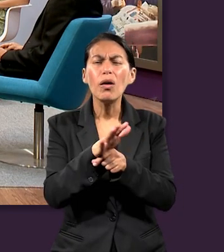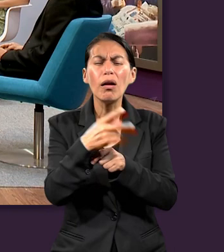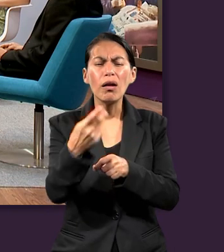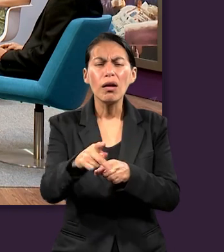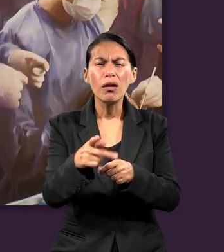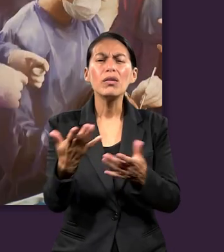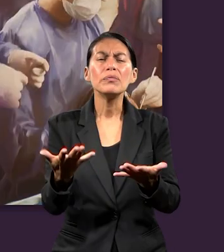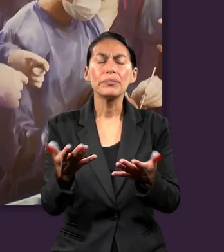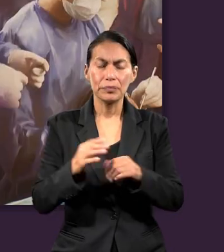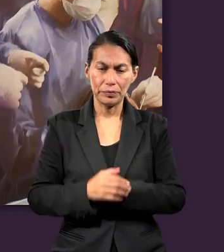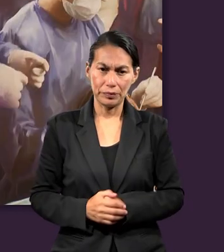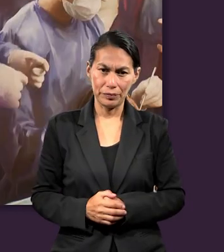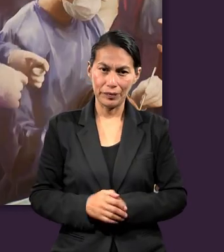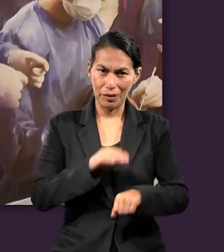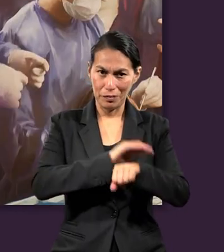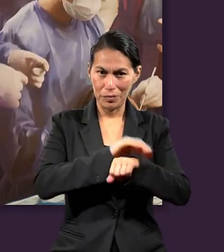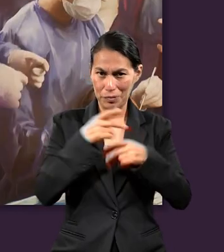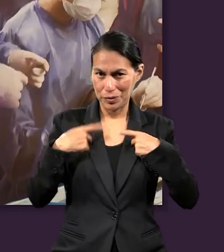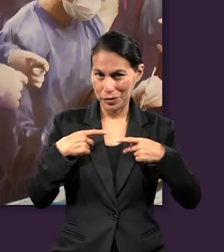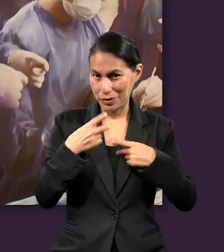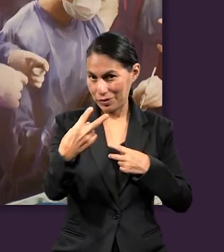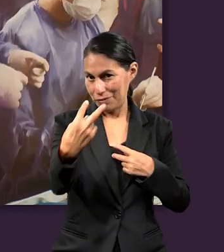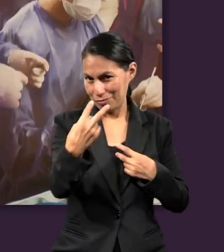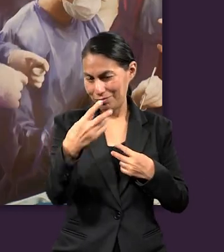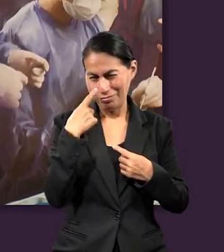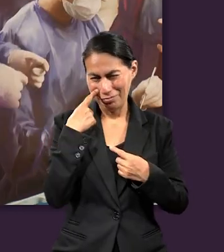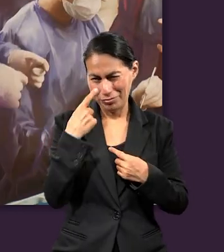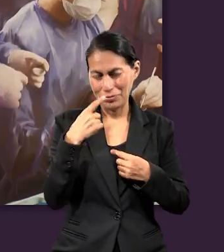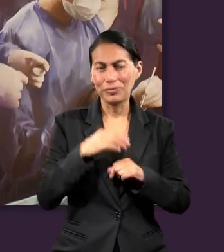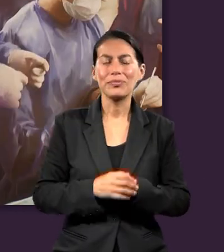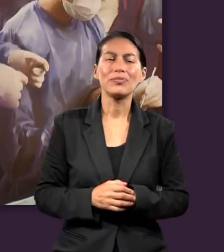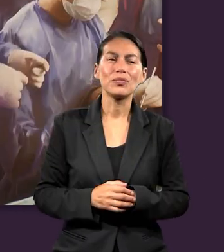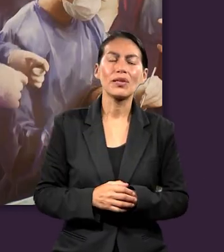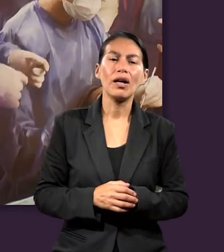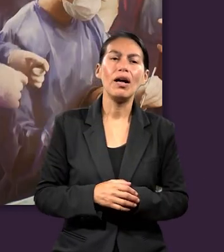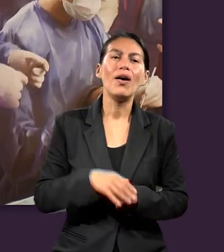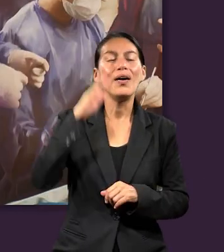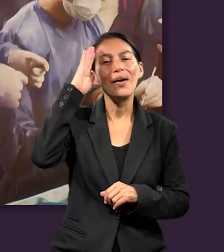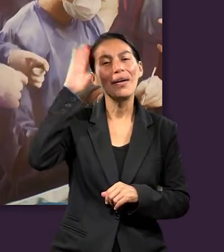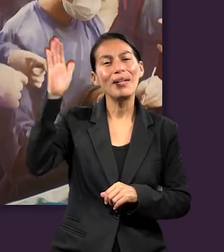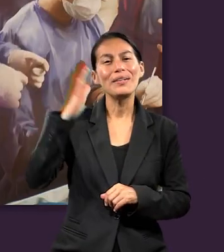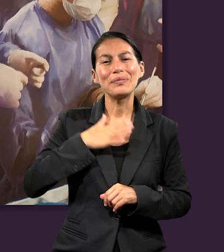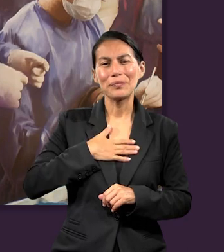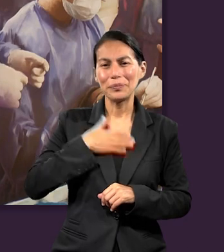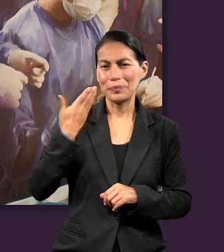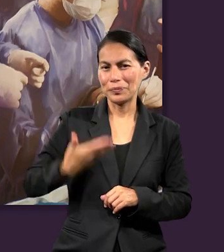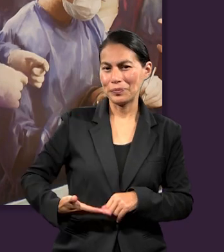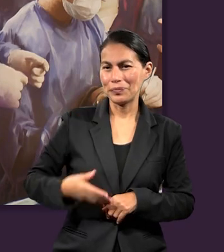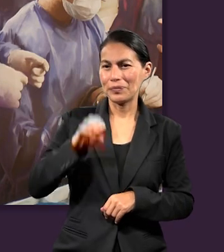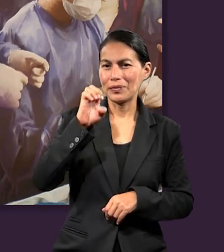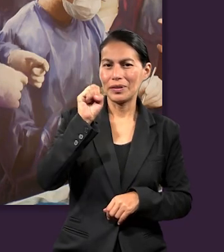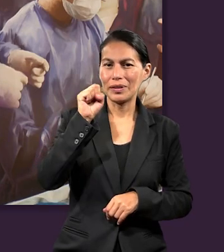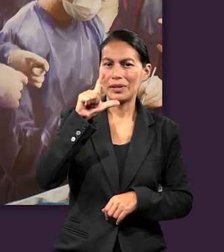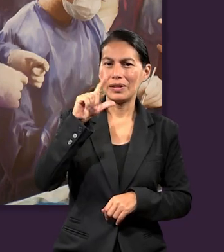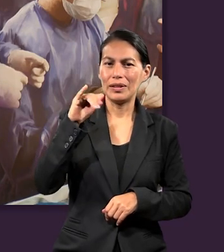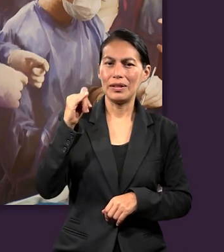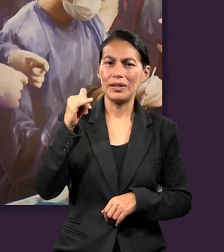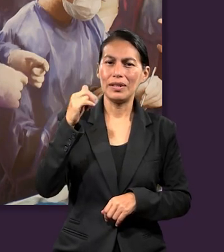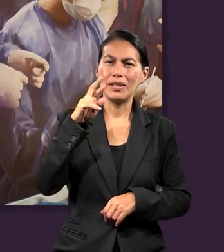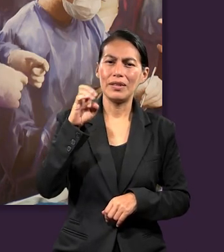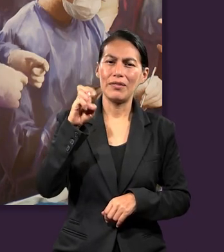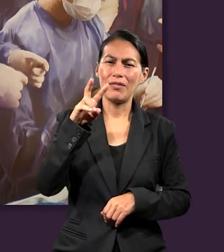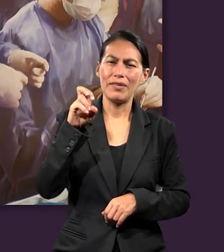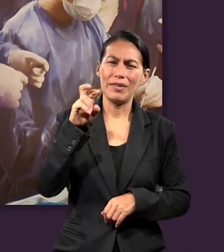Hola amigos Mi nombre es Eddy Rivera yo estudio en la facultad de ciencias de la salud la carrera de terapia física y